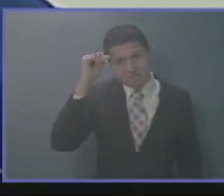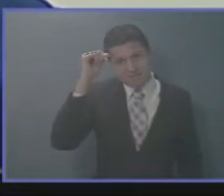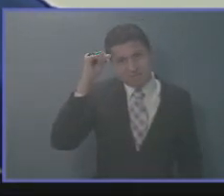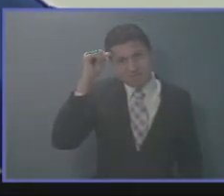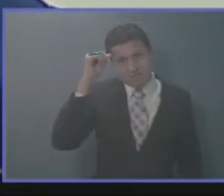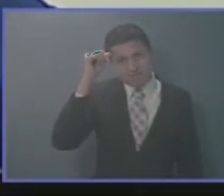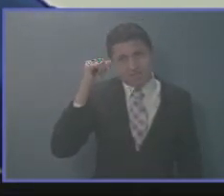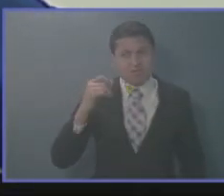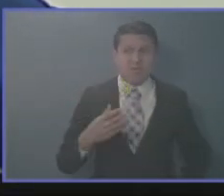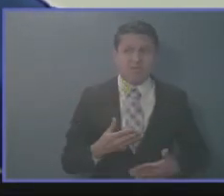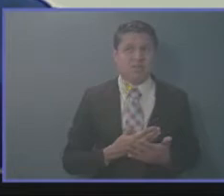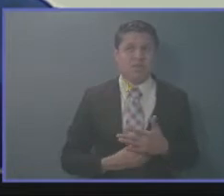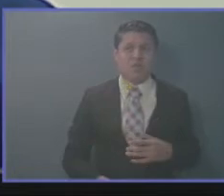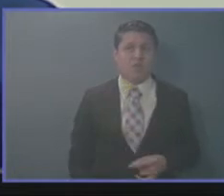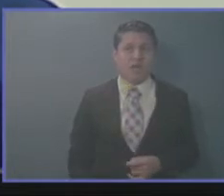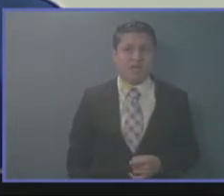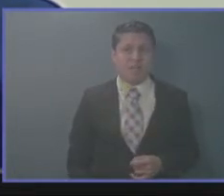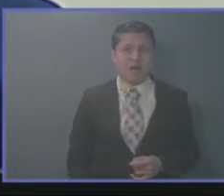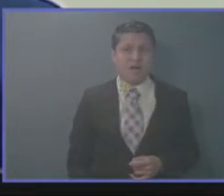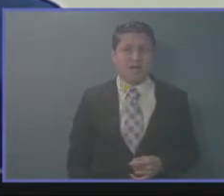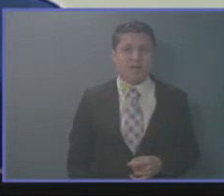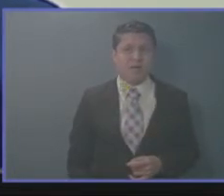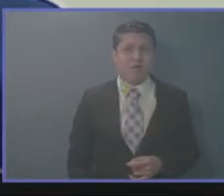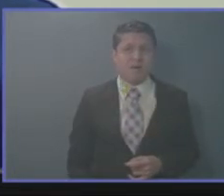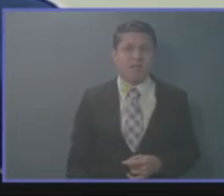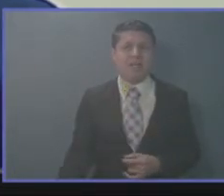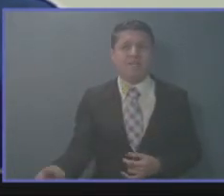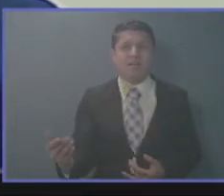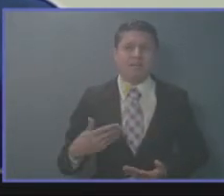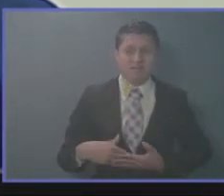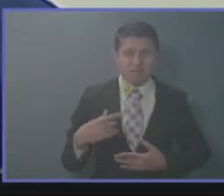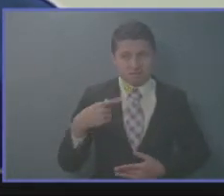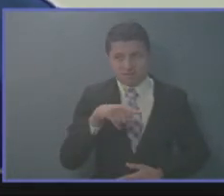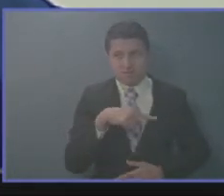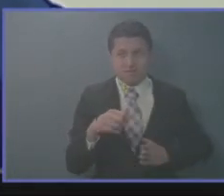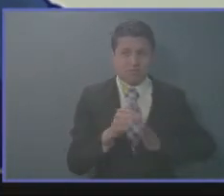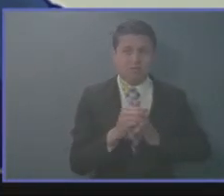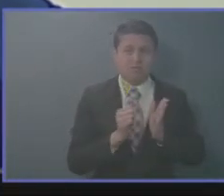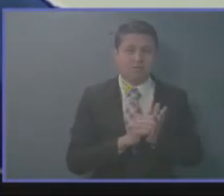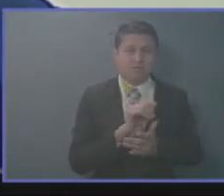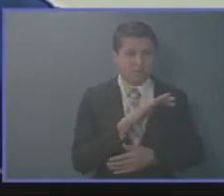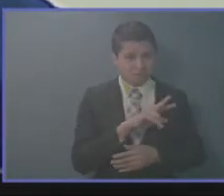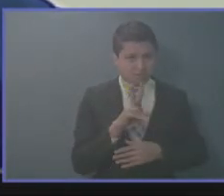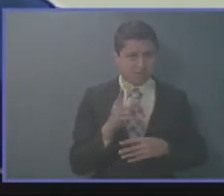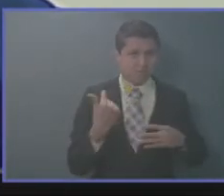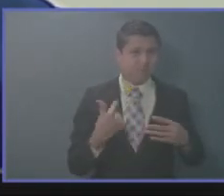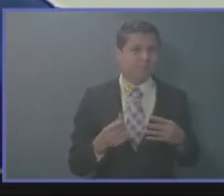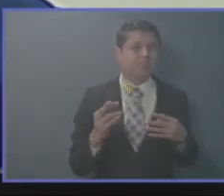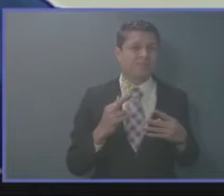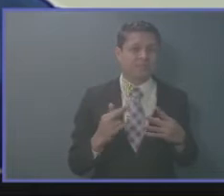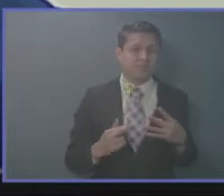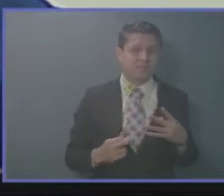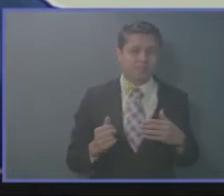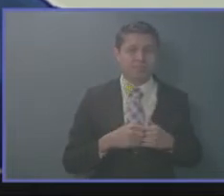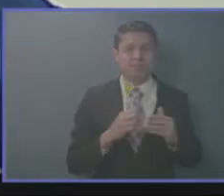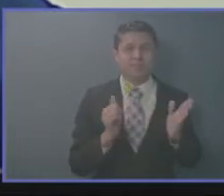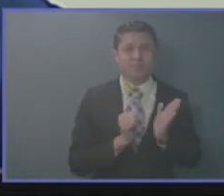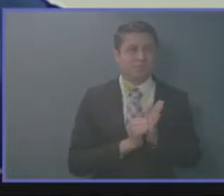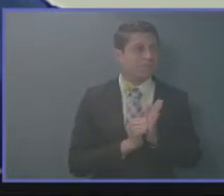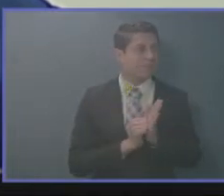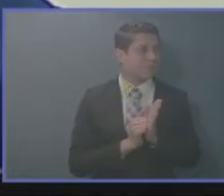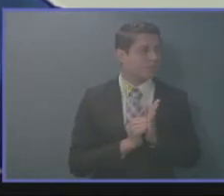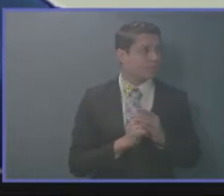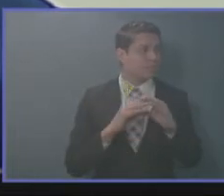expediente correspondiente y con base al artículo 52 del reglamento interior de esta Asamblea,